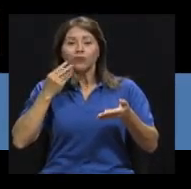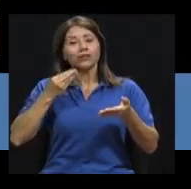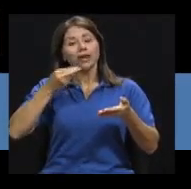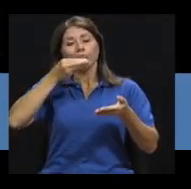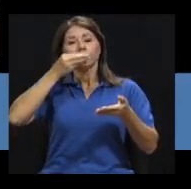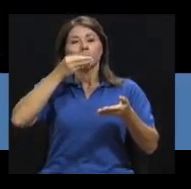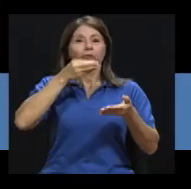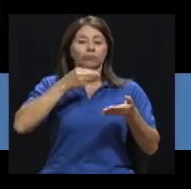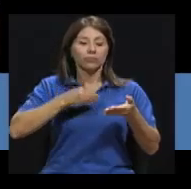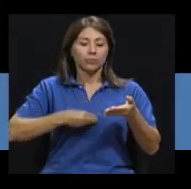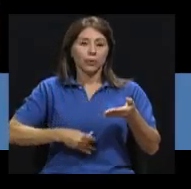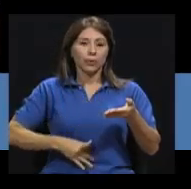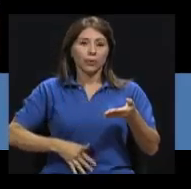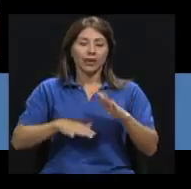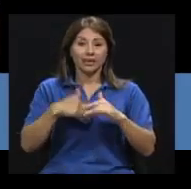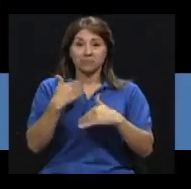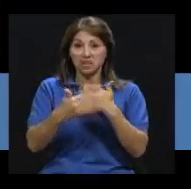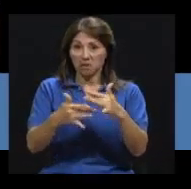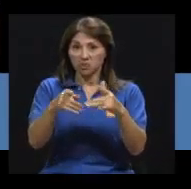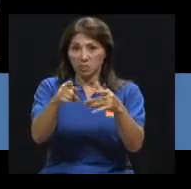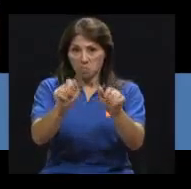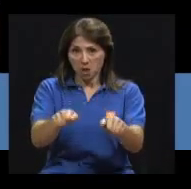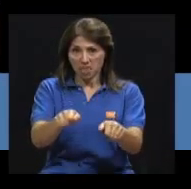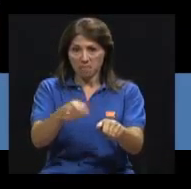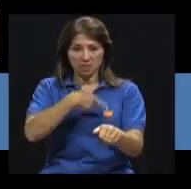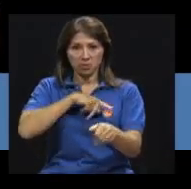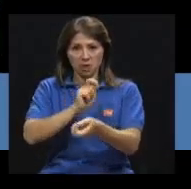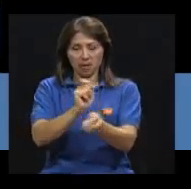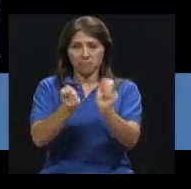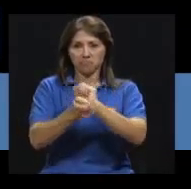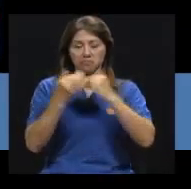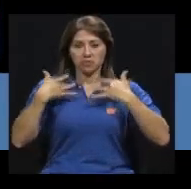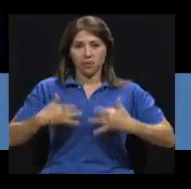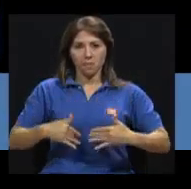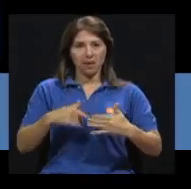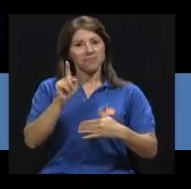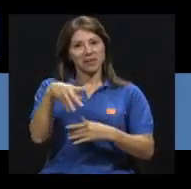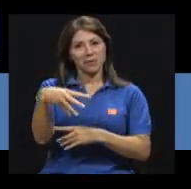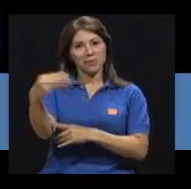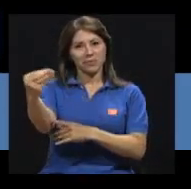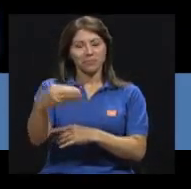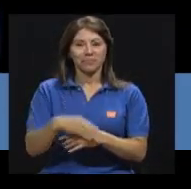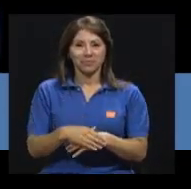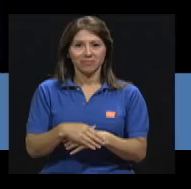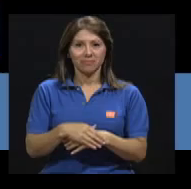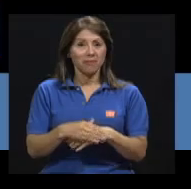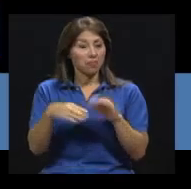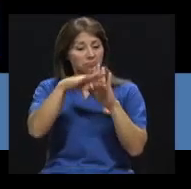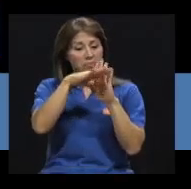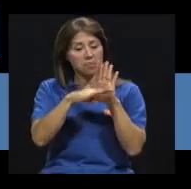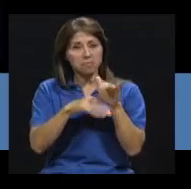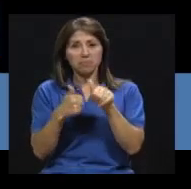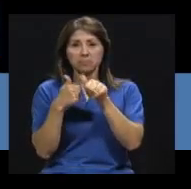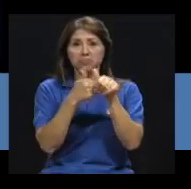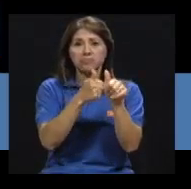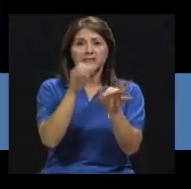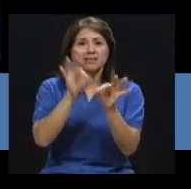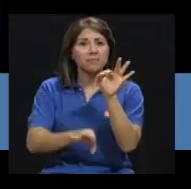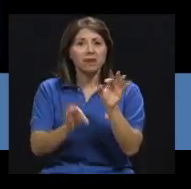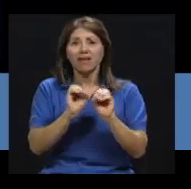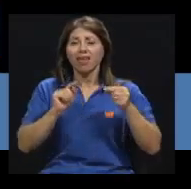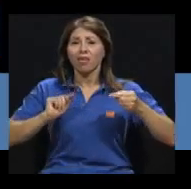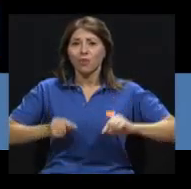examen. Ya puede cambiarse a su ropa particular y retirarse. Con unos simples pasos y sin dolor, usted